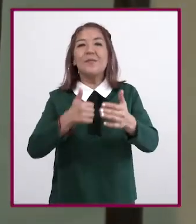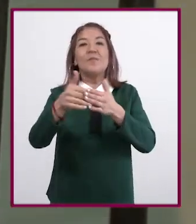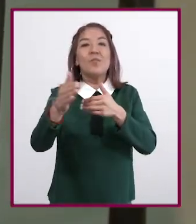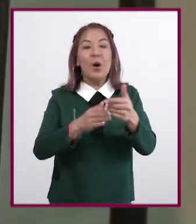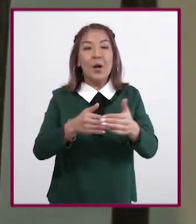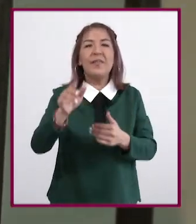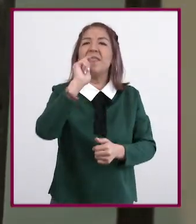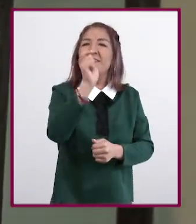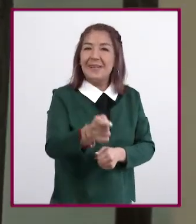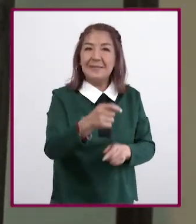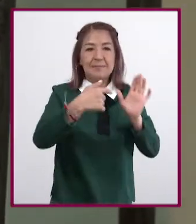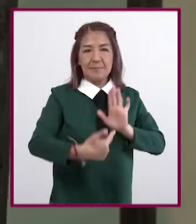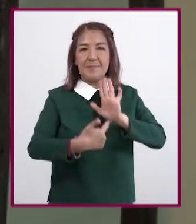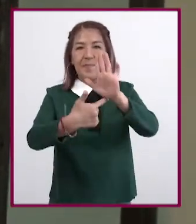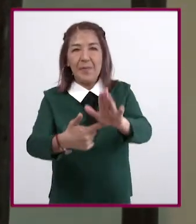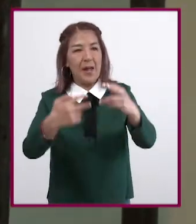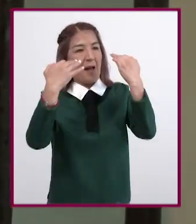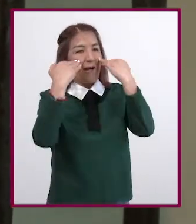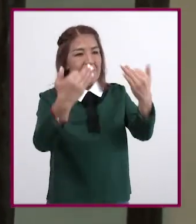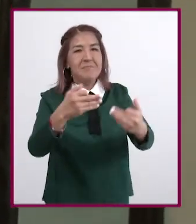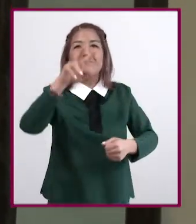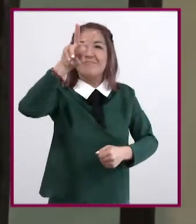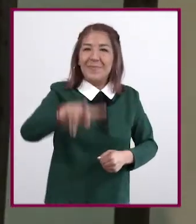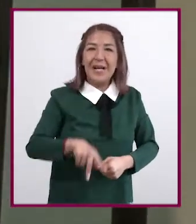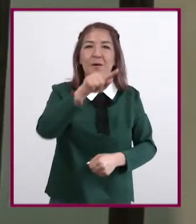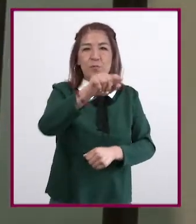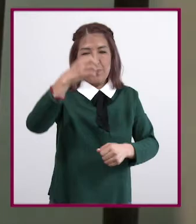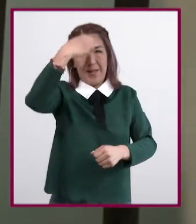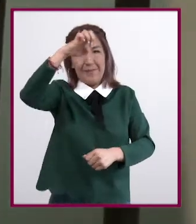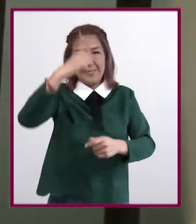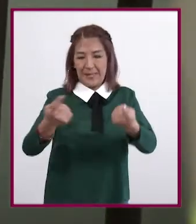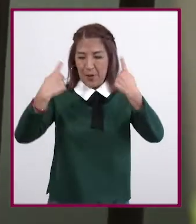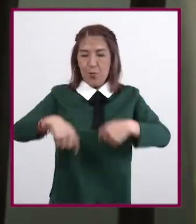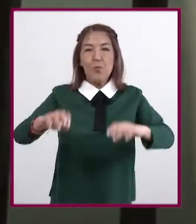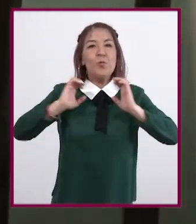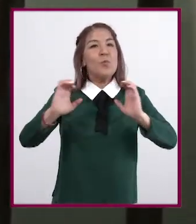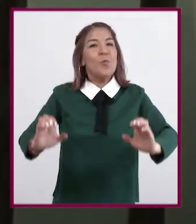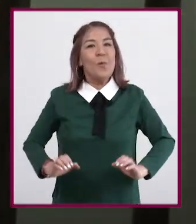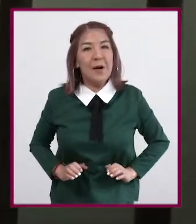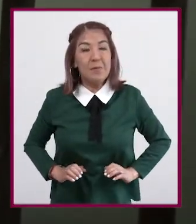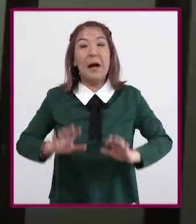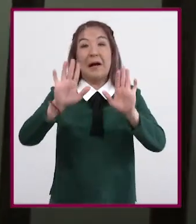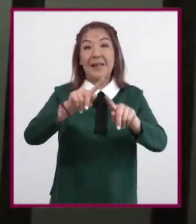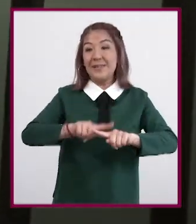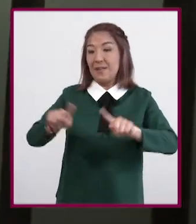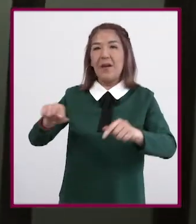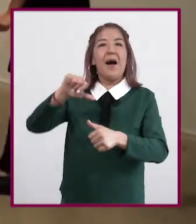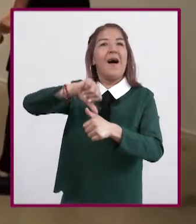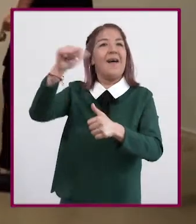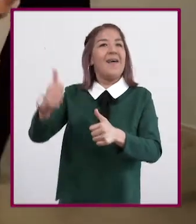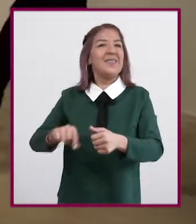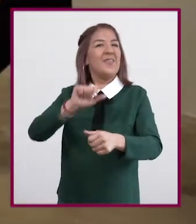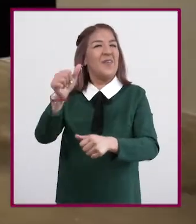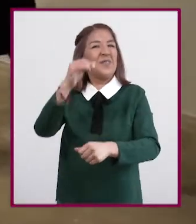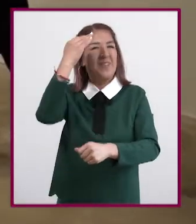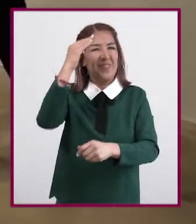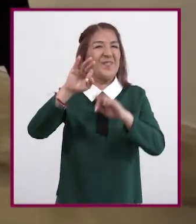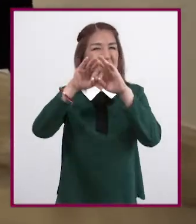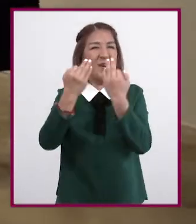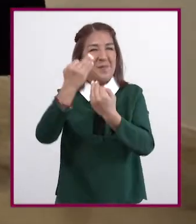sea mucho más vivencial, que sea más una experiencia corporal, a diferencia del arte de otros momentos.